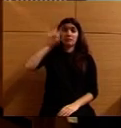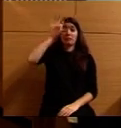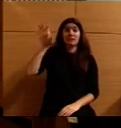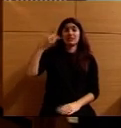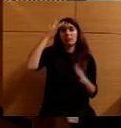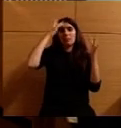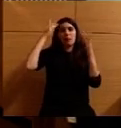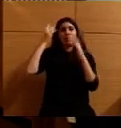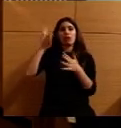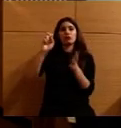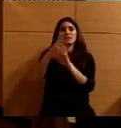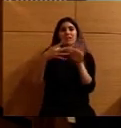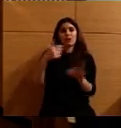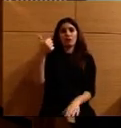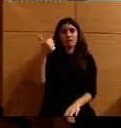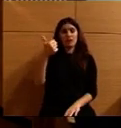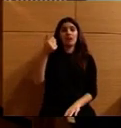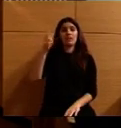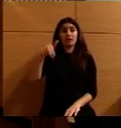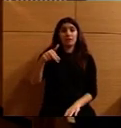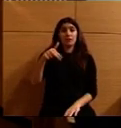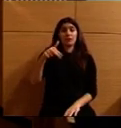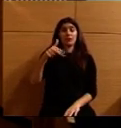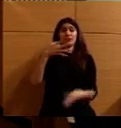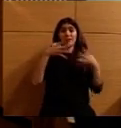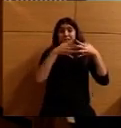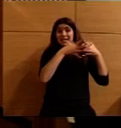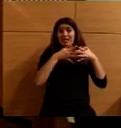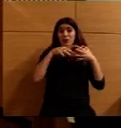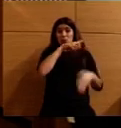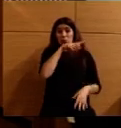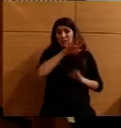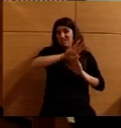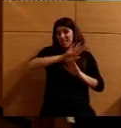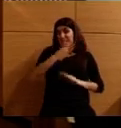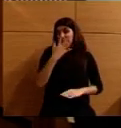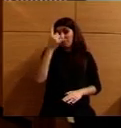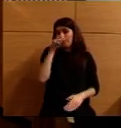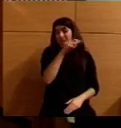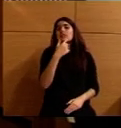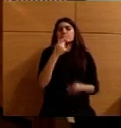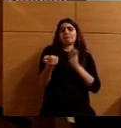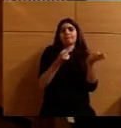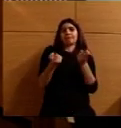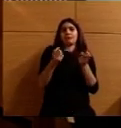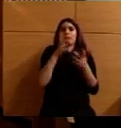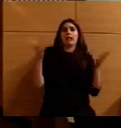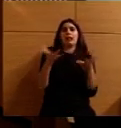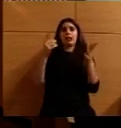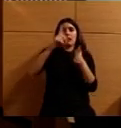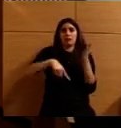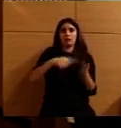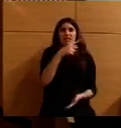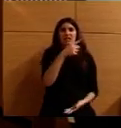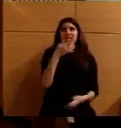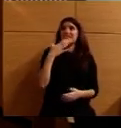en marzo del 19, Nueva York, California y Oregón entran en la regulación y en las bonificaciones para incentivar el alquiler, es